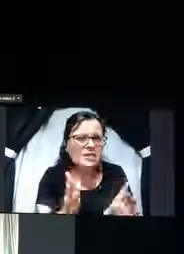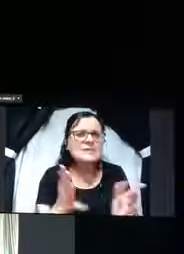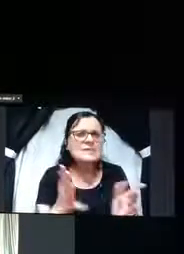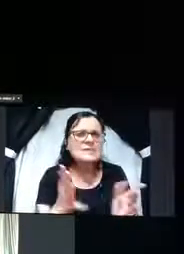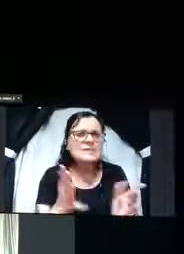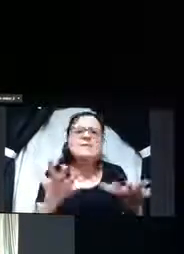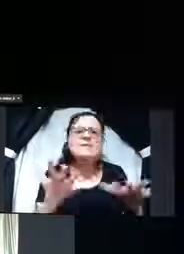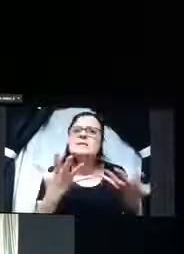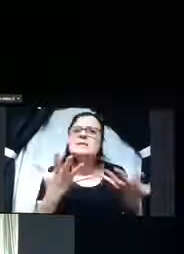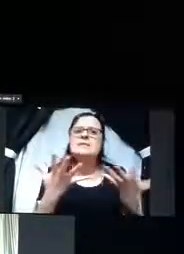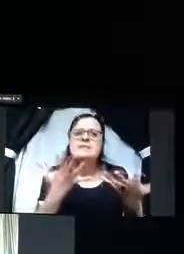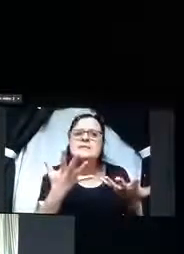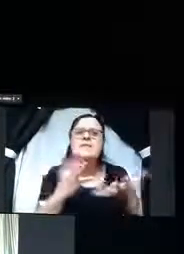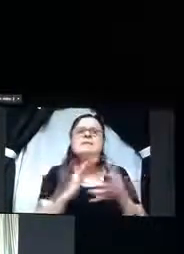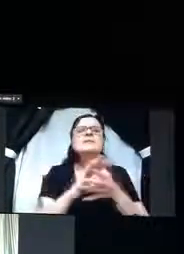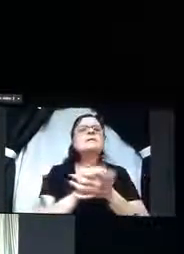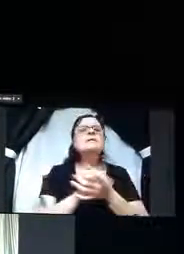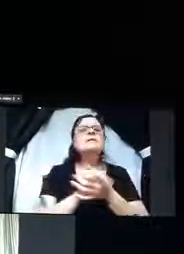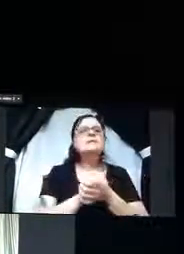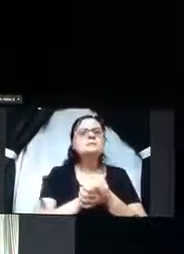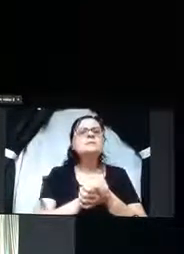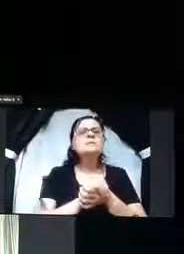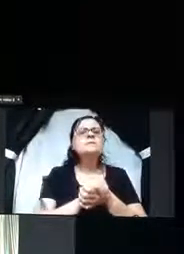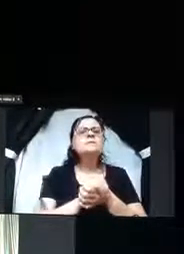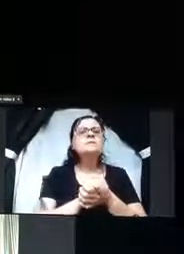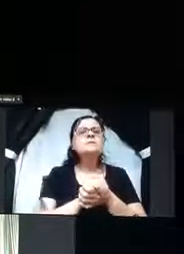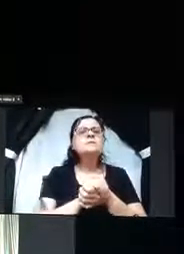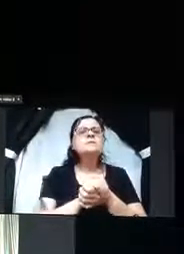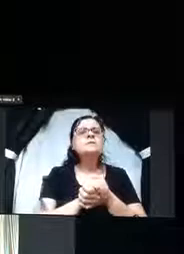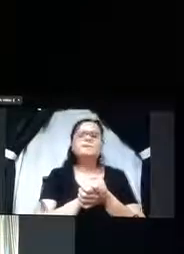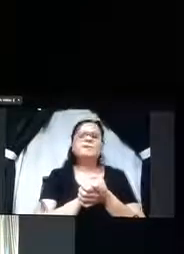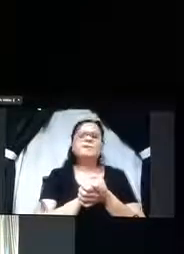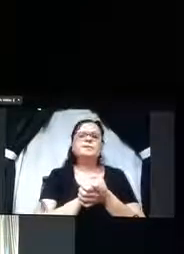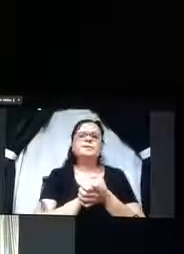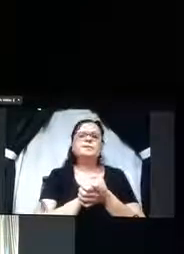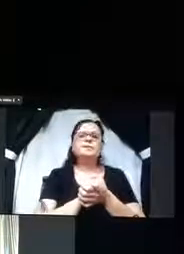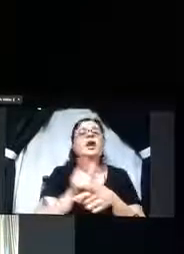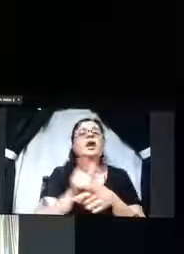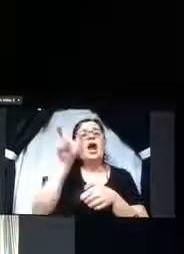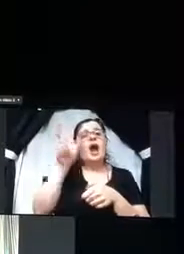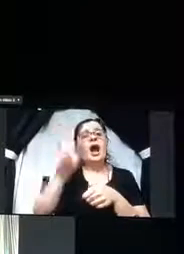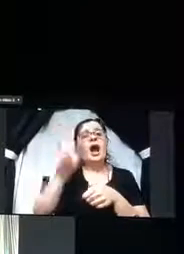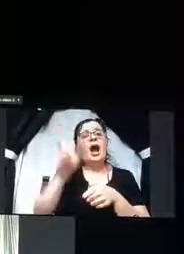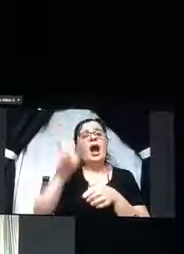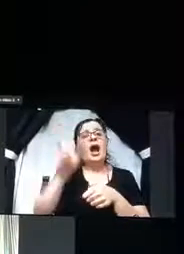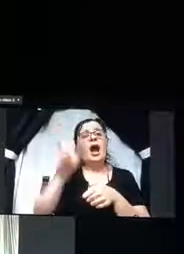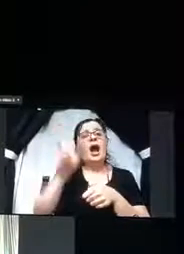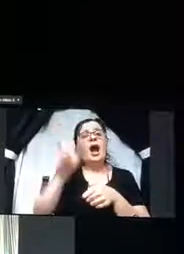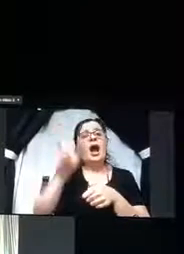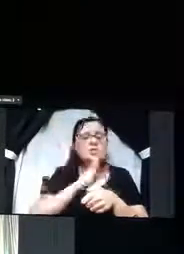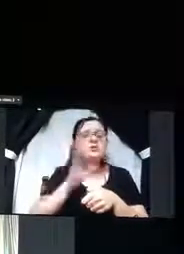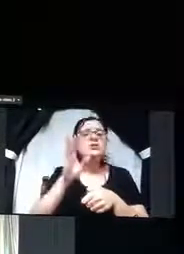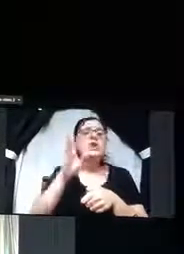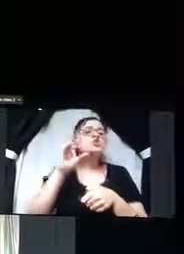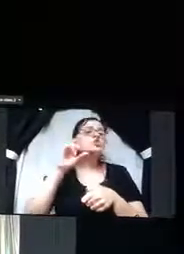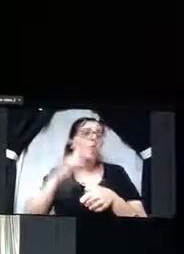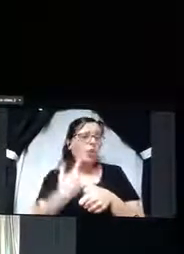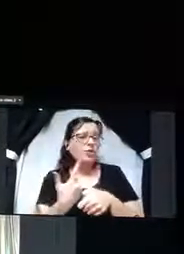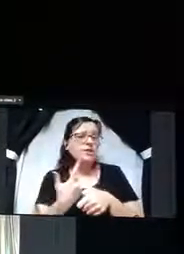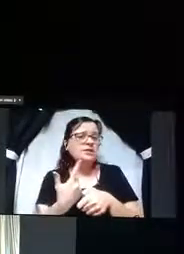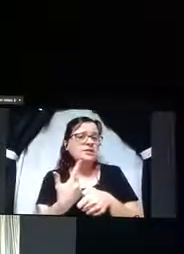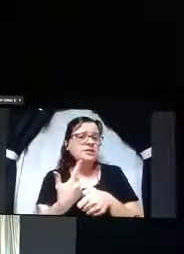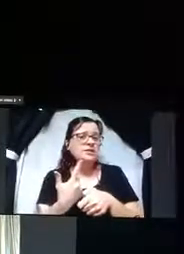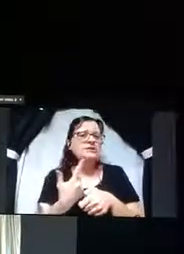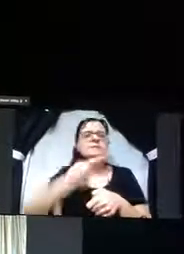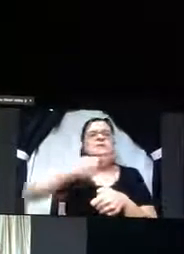personas diagnosticadas con una hipoacusia, con una sordera? Entonces lo que